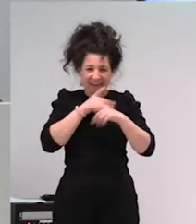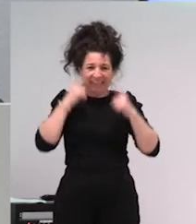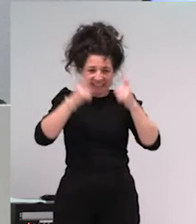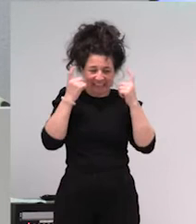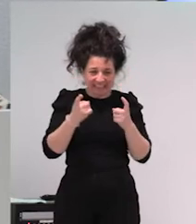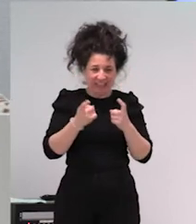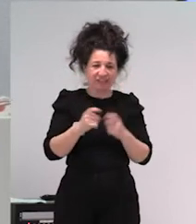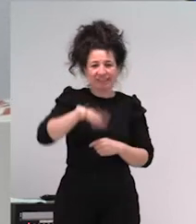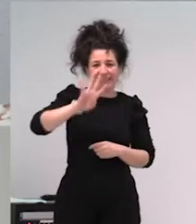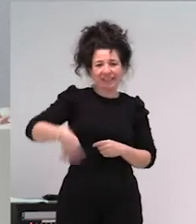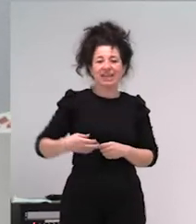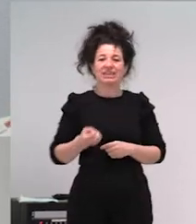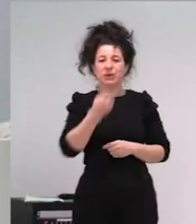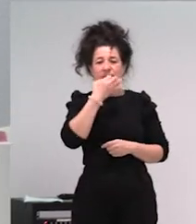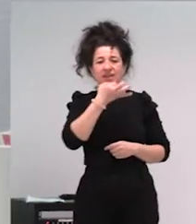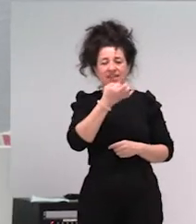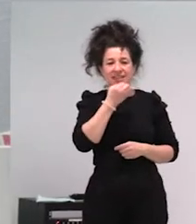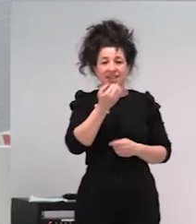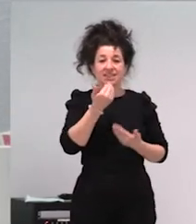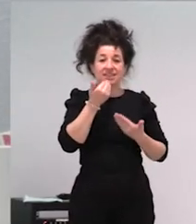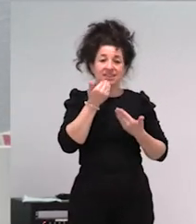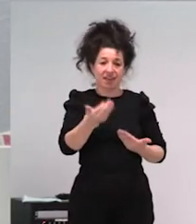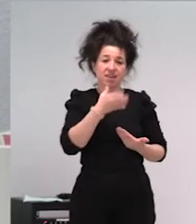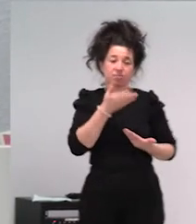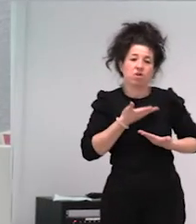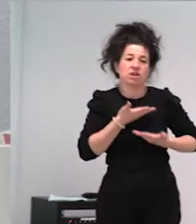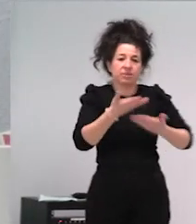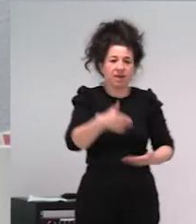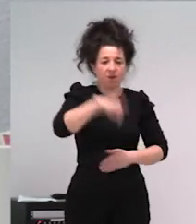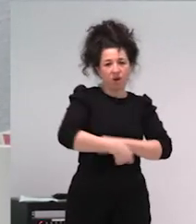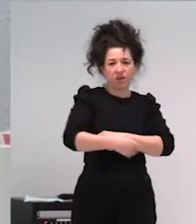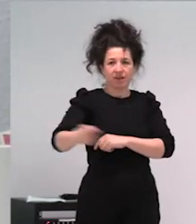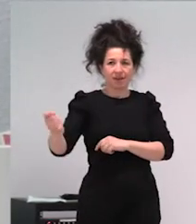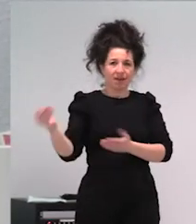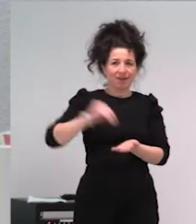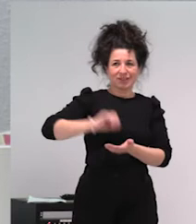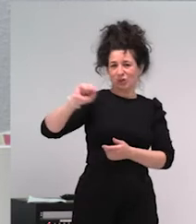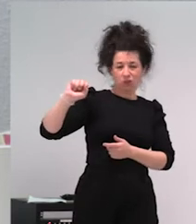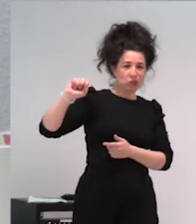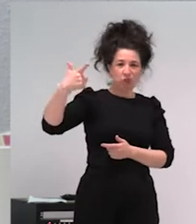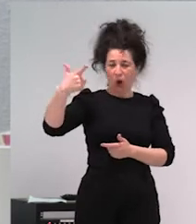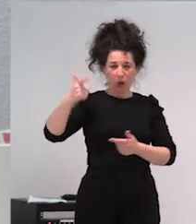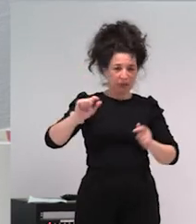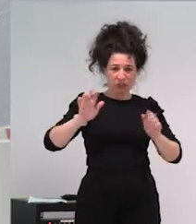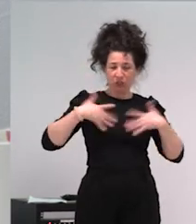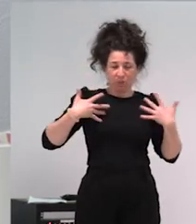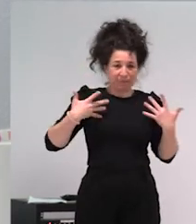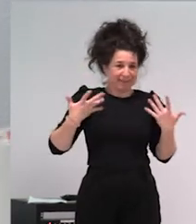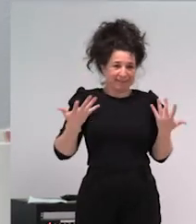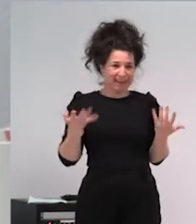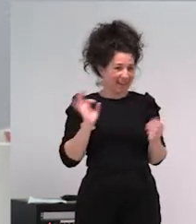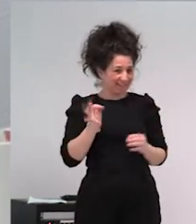Buena tarde y muchas gracias por haberme invitado y estar hoy en Vitoria, sobre todo con este sol, que ha sido como una sorpresa inesperada.